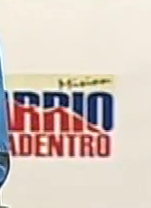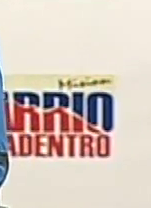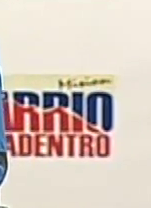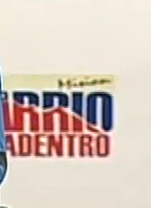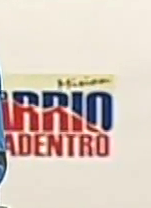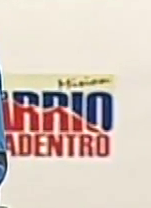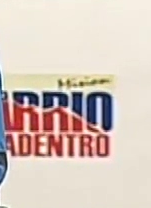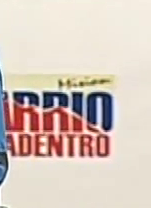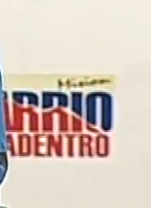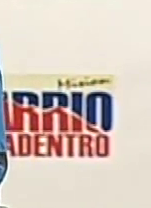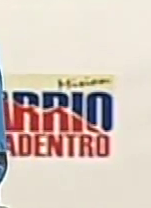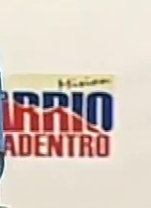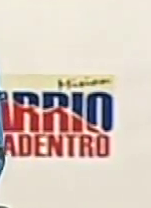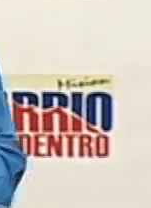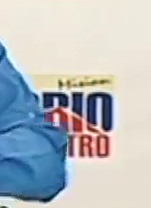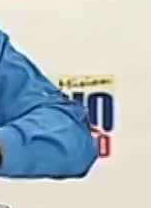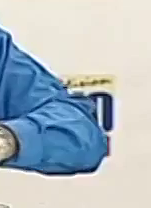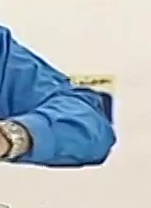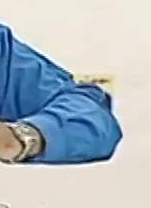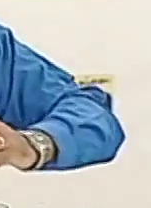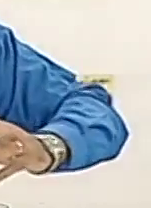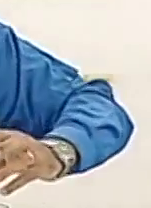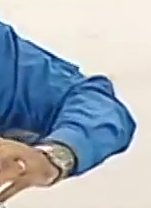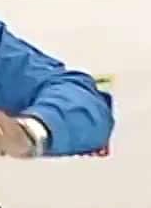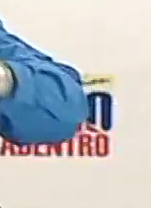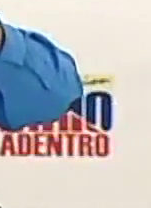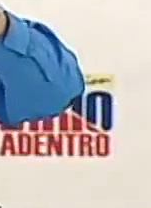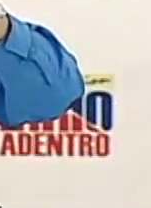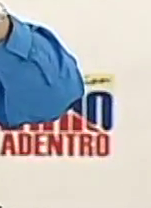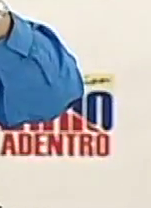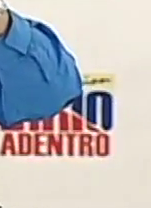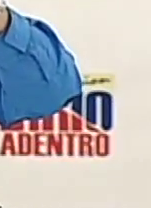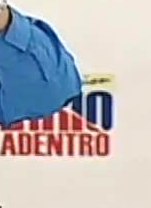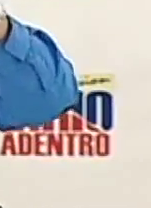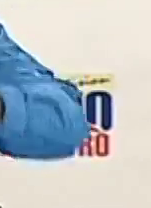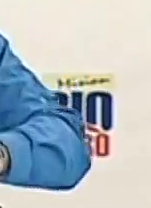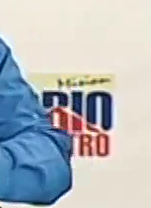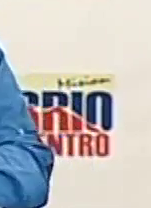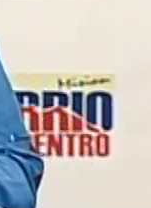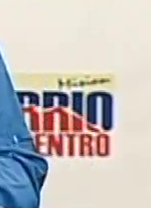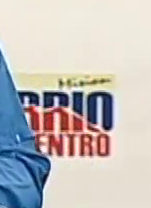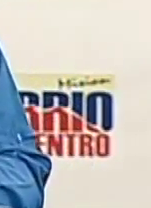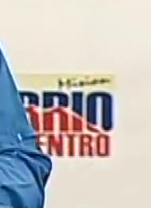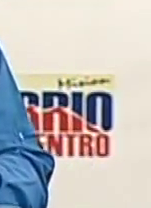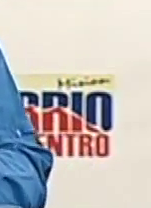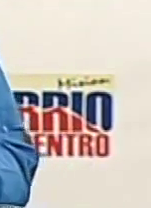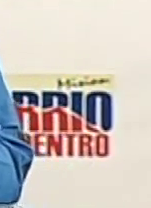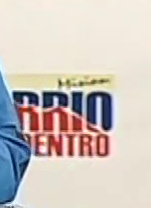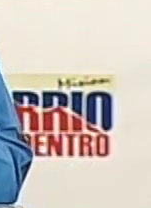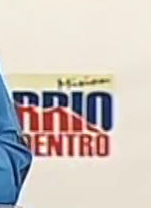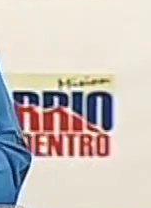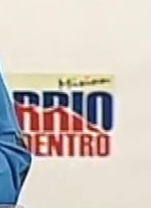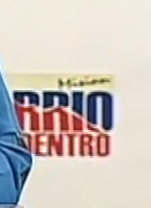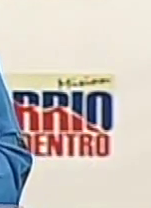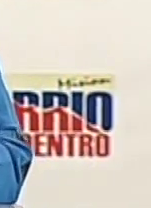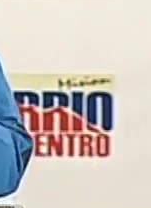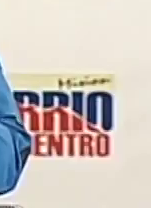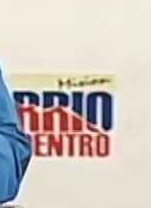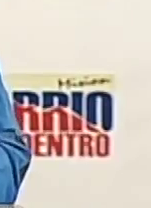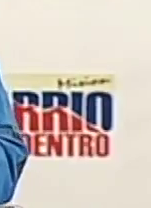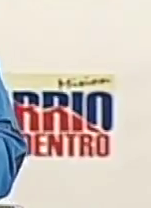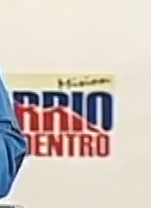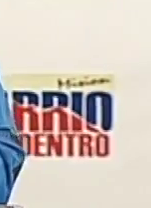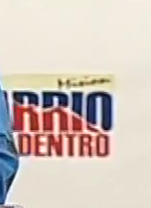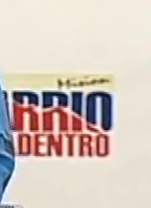bases y que se han sistematizado en 60 propuestas centrales sean tomadas por el